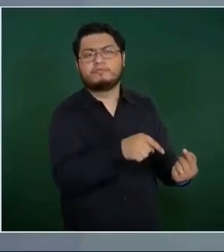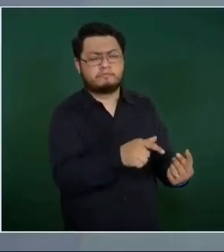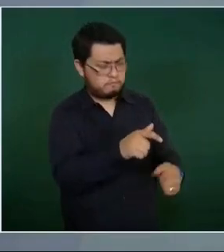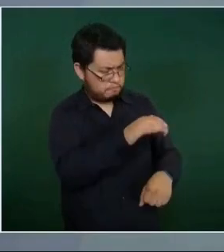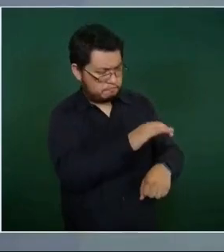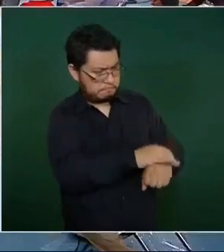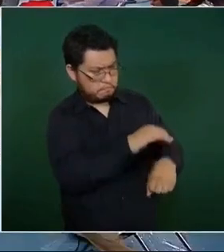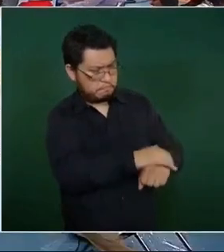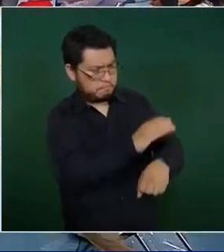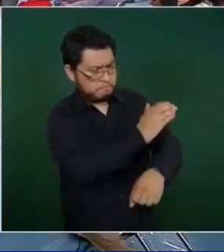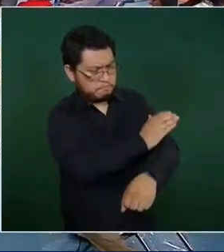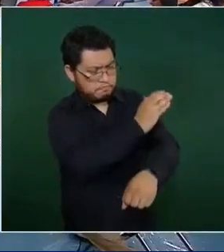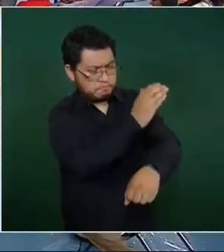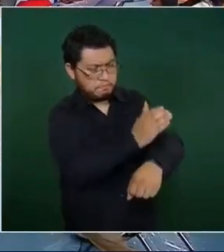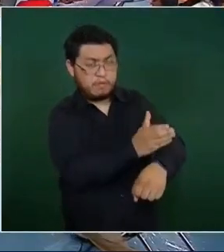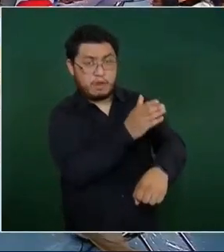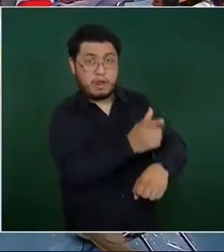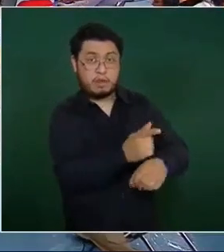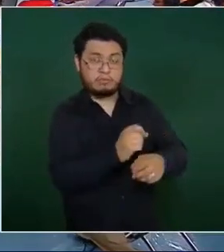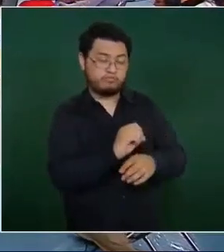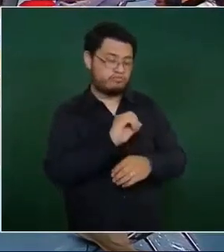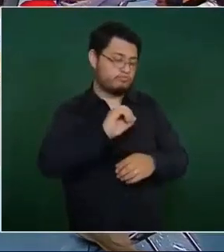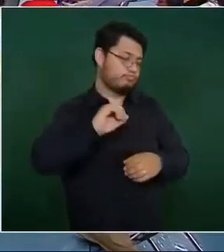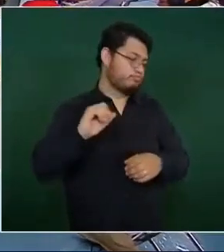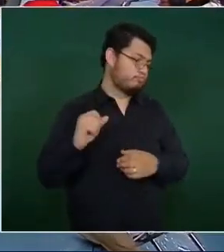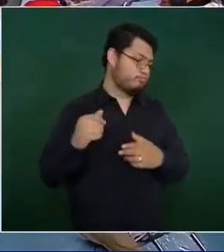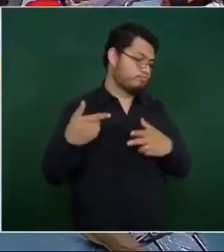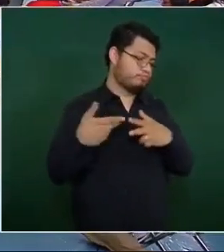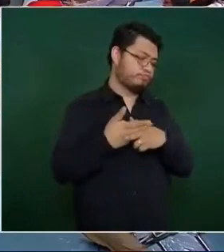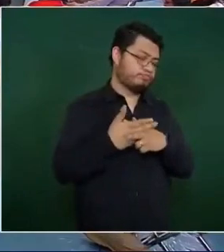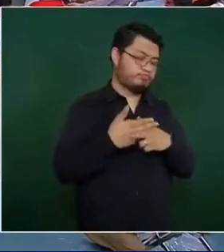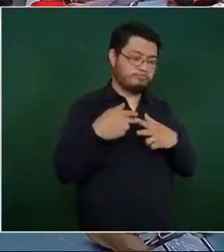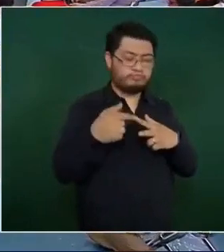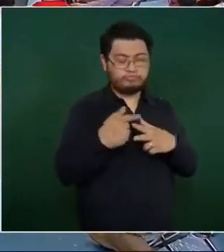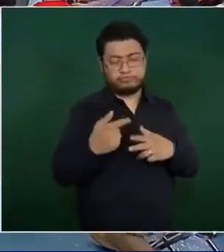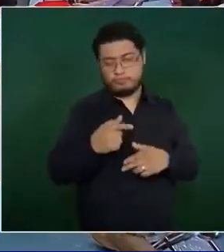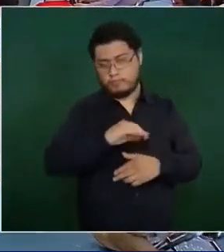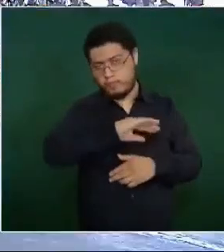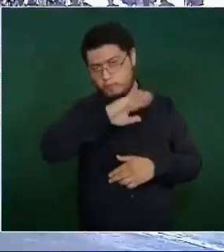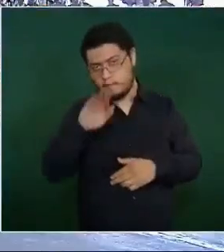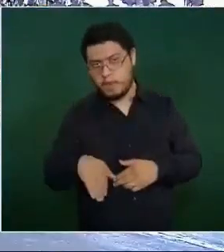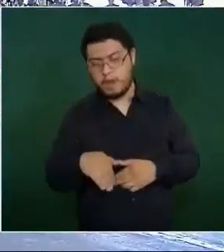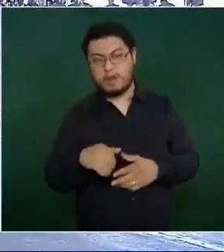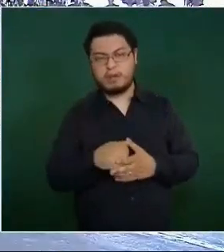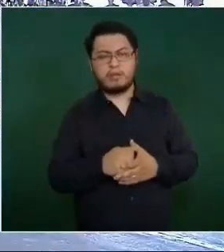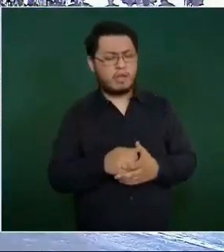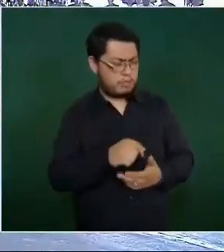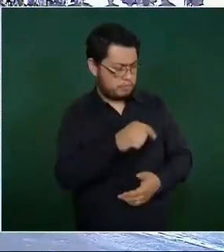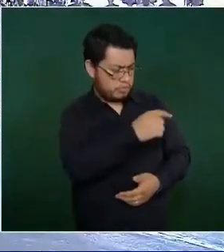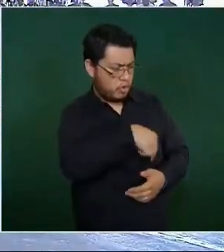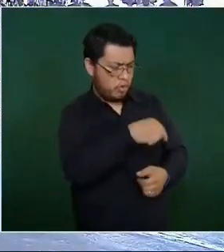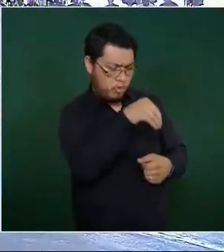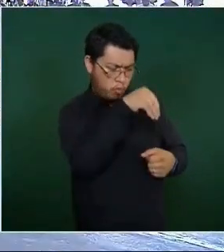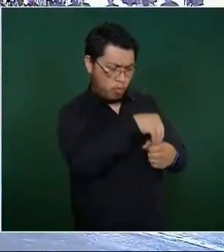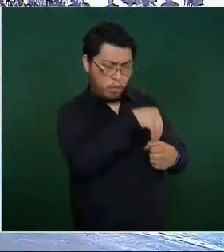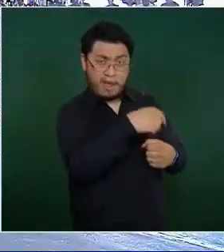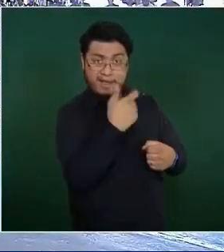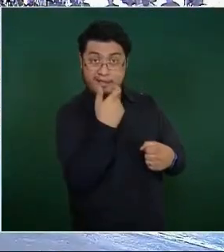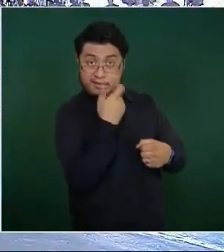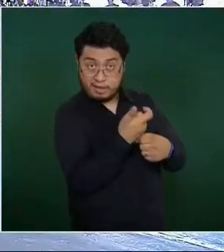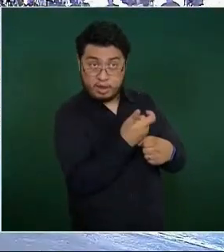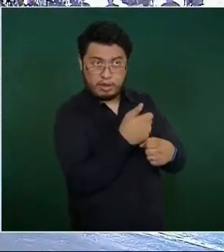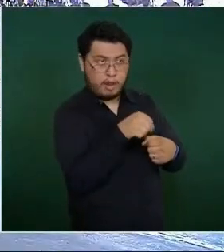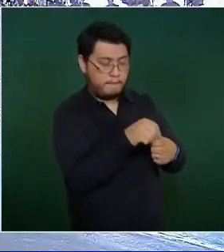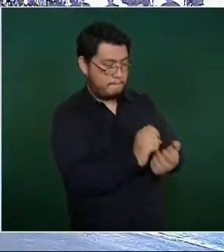compañeros nuestros que habían sido asesinados, sobre todo durante el sexenio